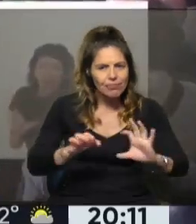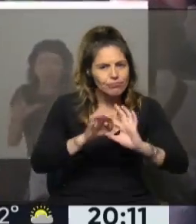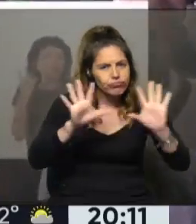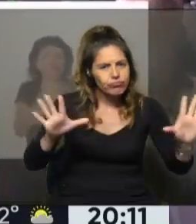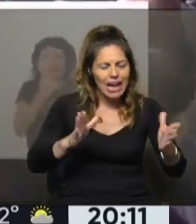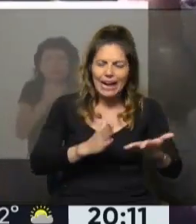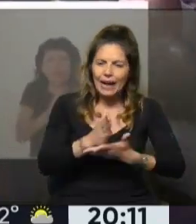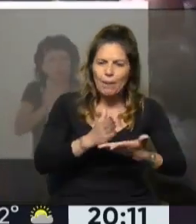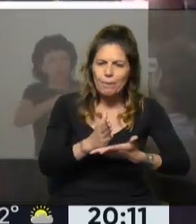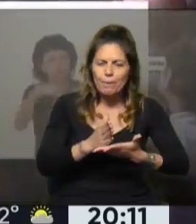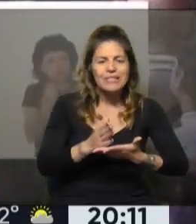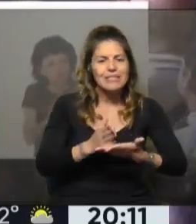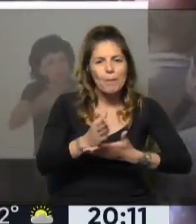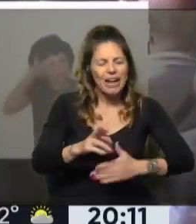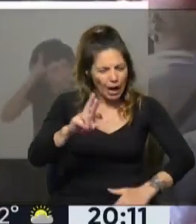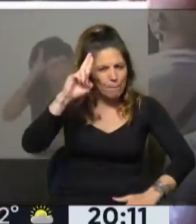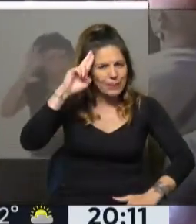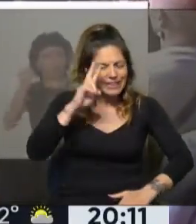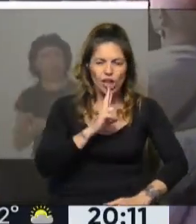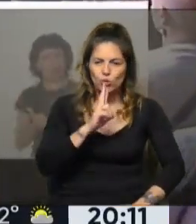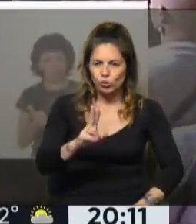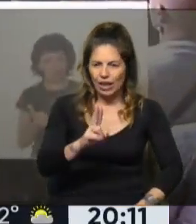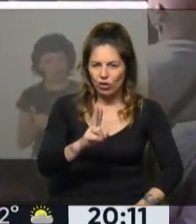siempre los resultados